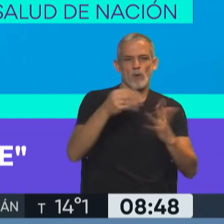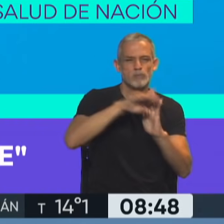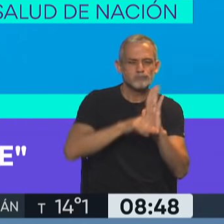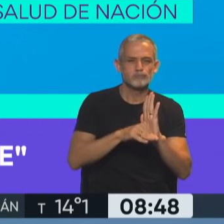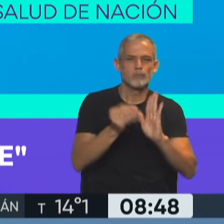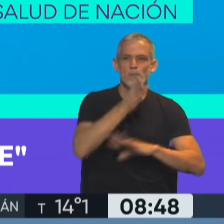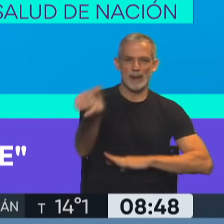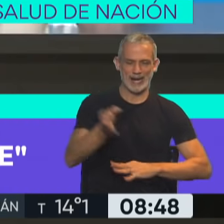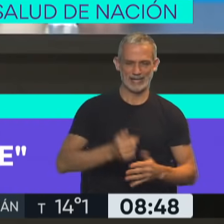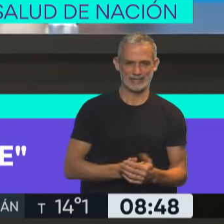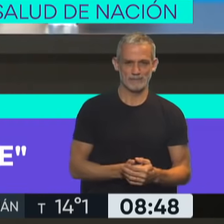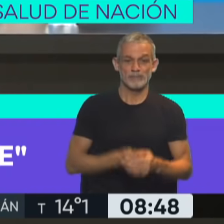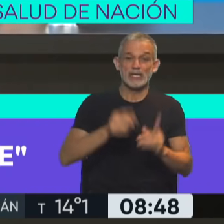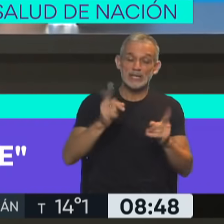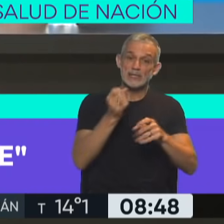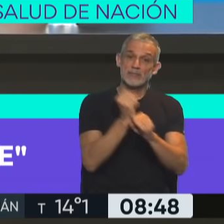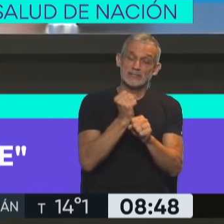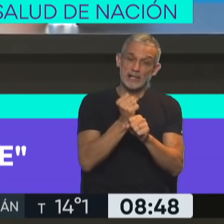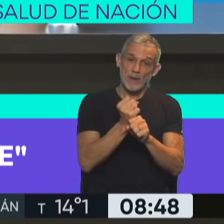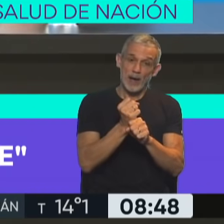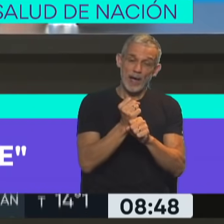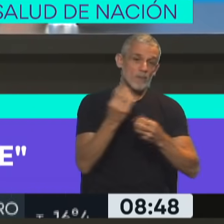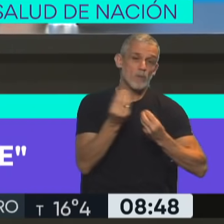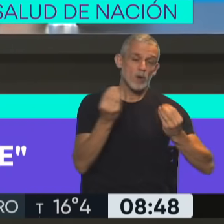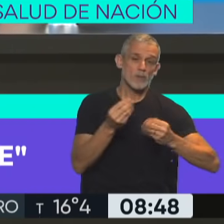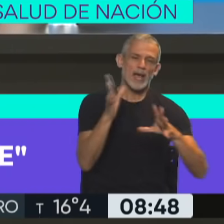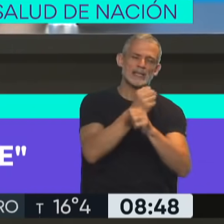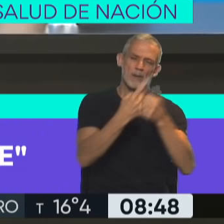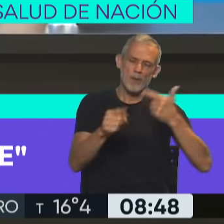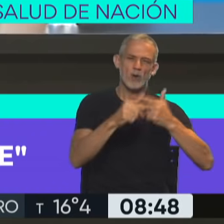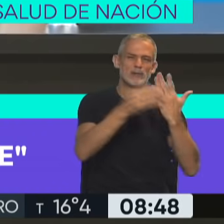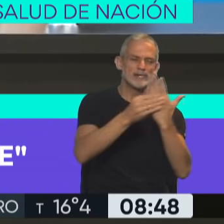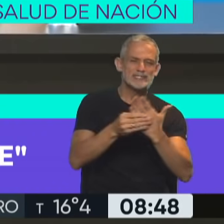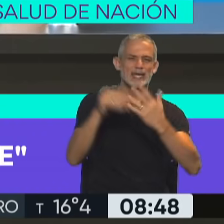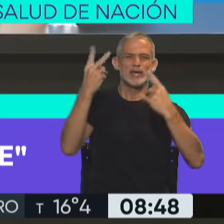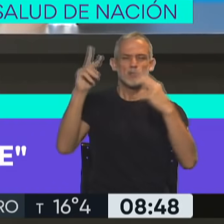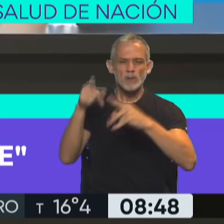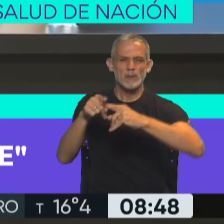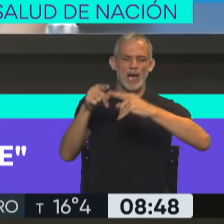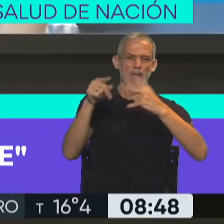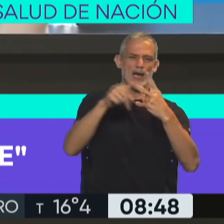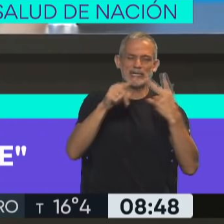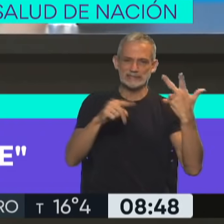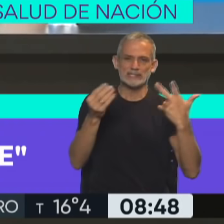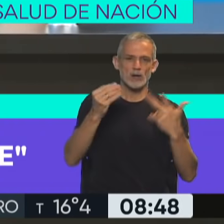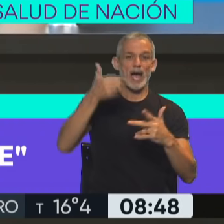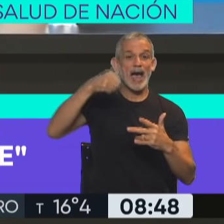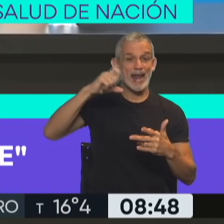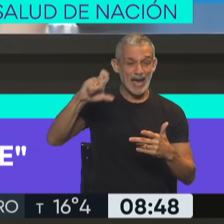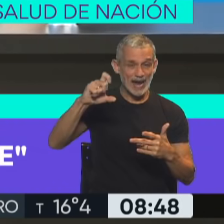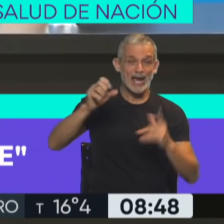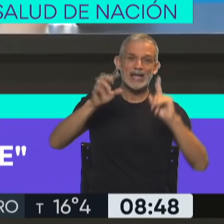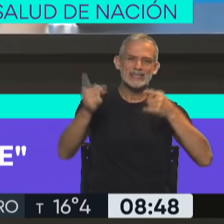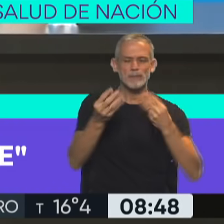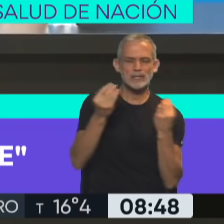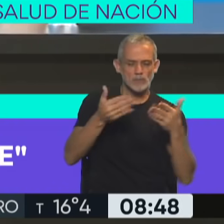protocolo. Y trabajando también con transporte, interior, migraciones y la ANAC,